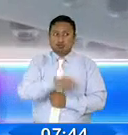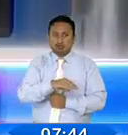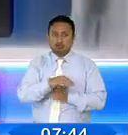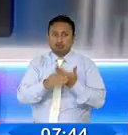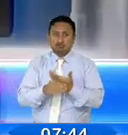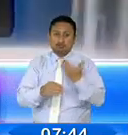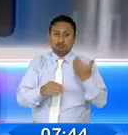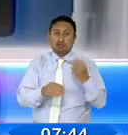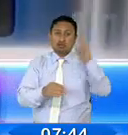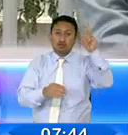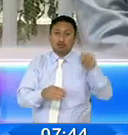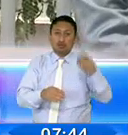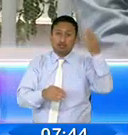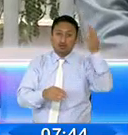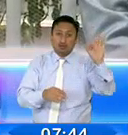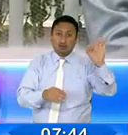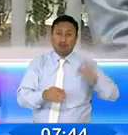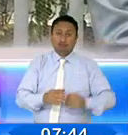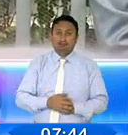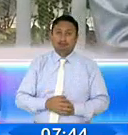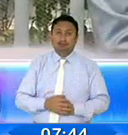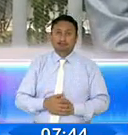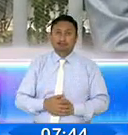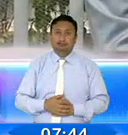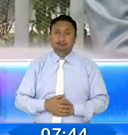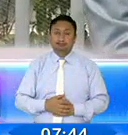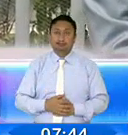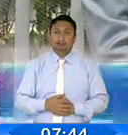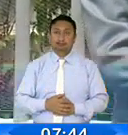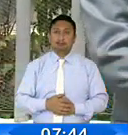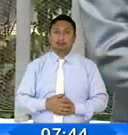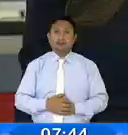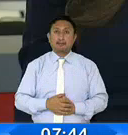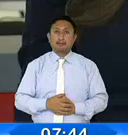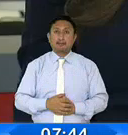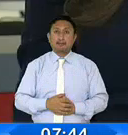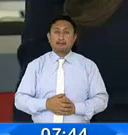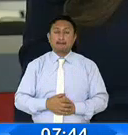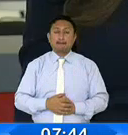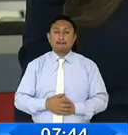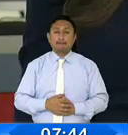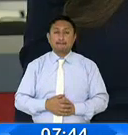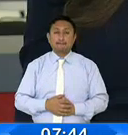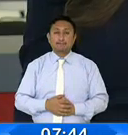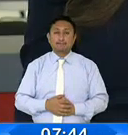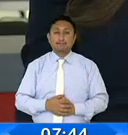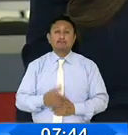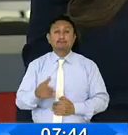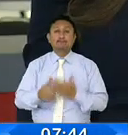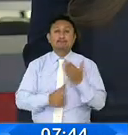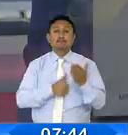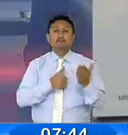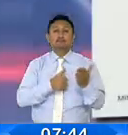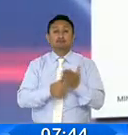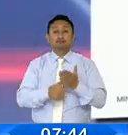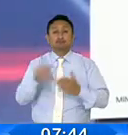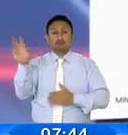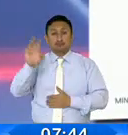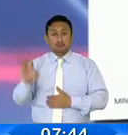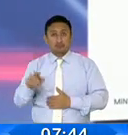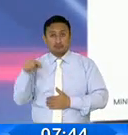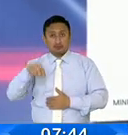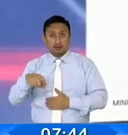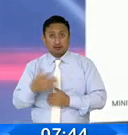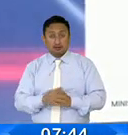2019, informó Mauricio Sánchez. Y por su parte, el Ministerio de Salud aseguró que el esquema de vacunación